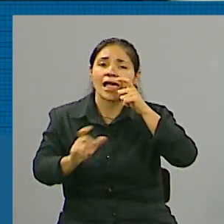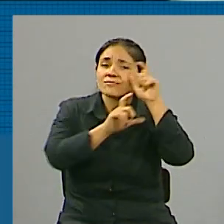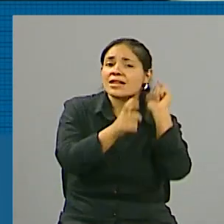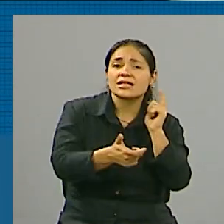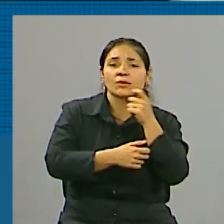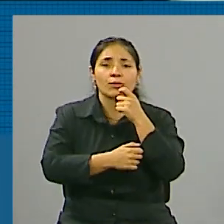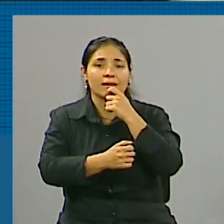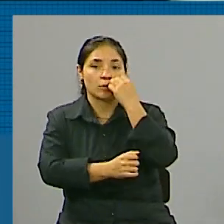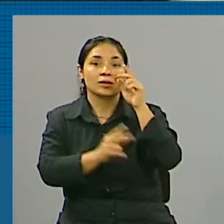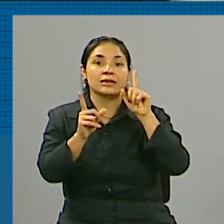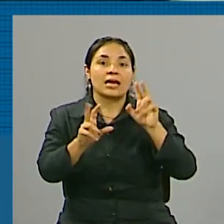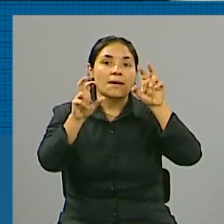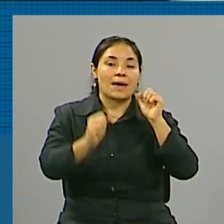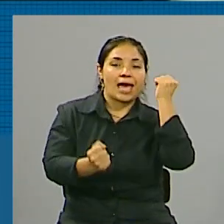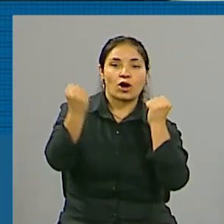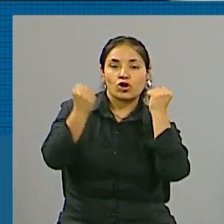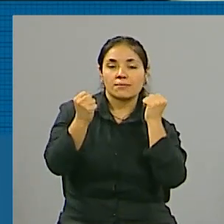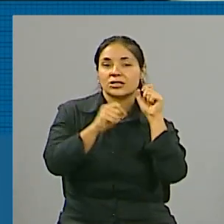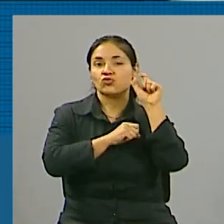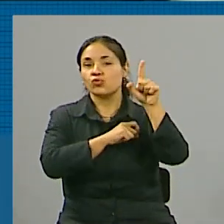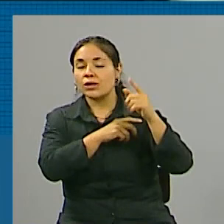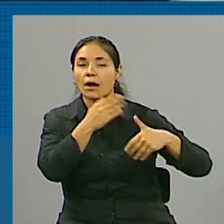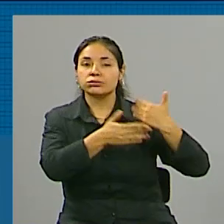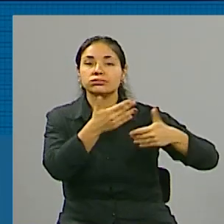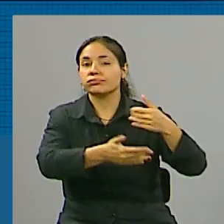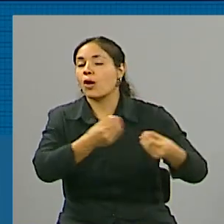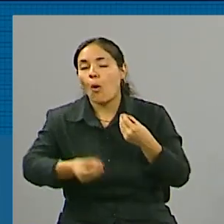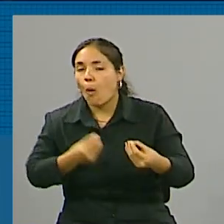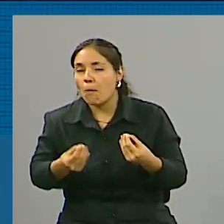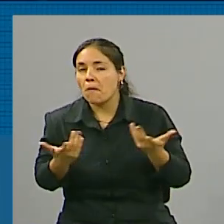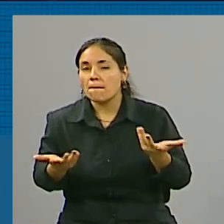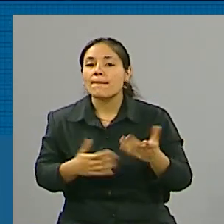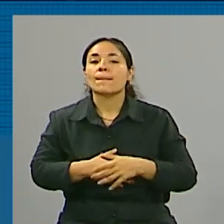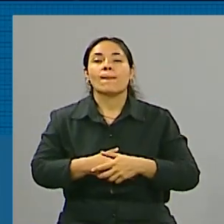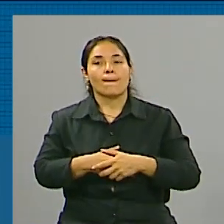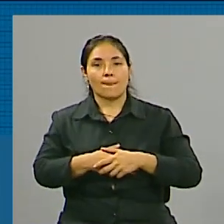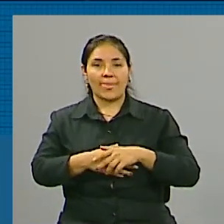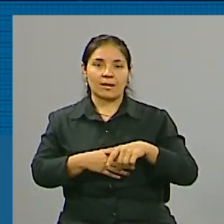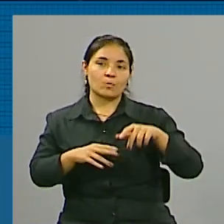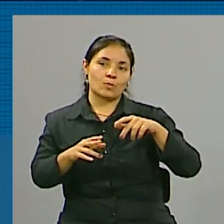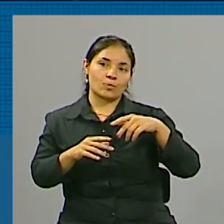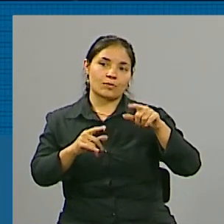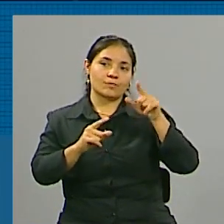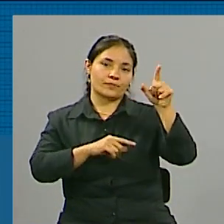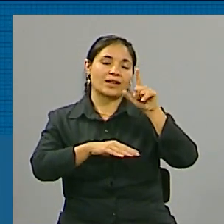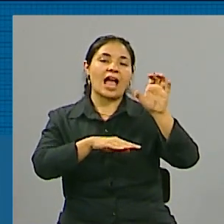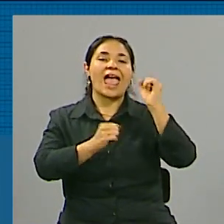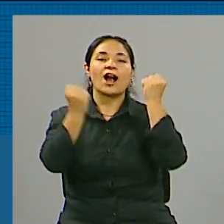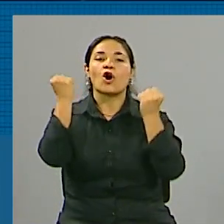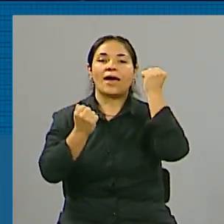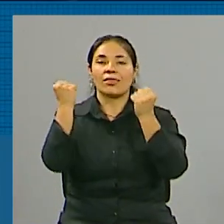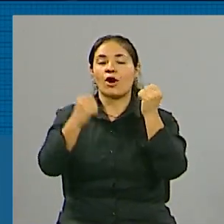económica y avanzar en esto? Bueno, si uno analiza los principales indicadores económicos de